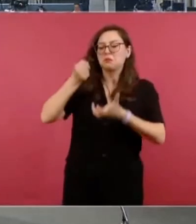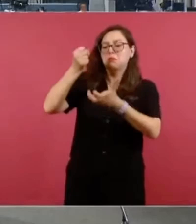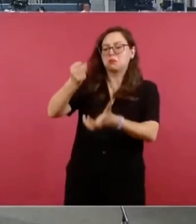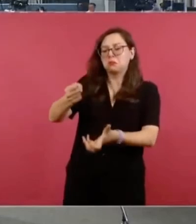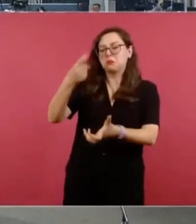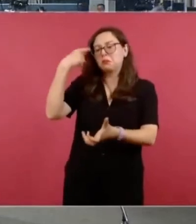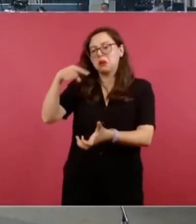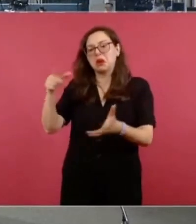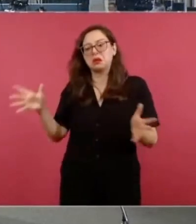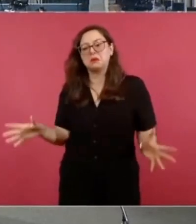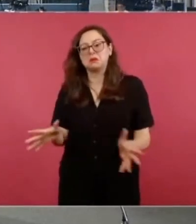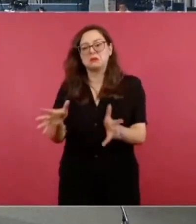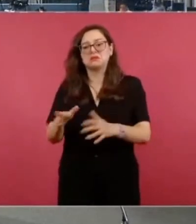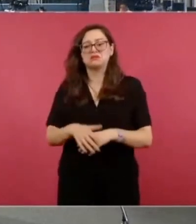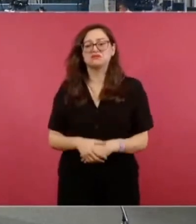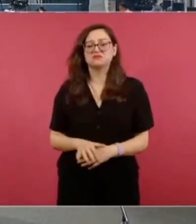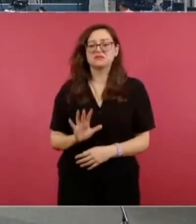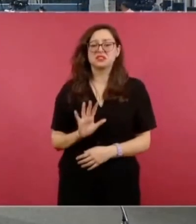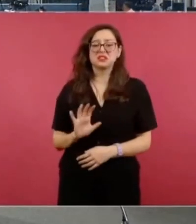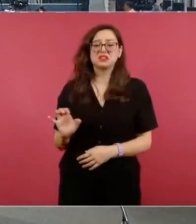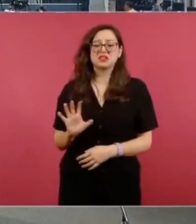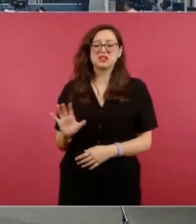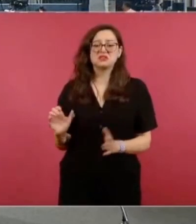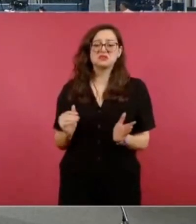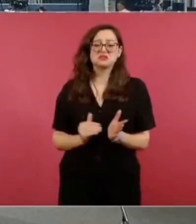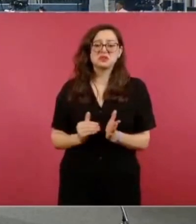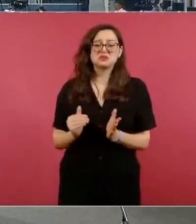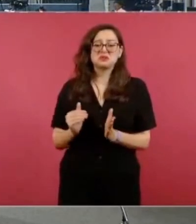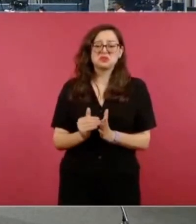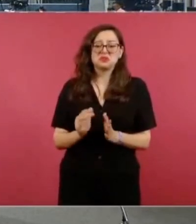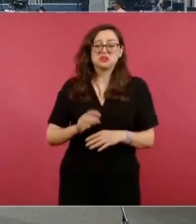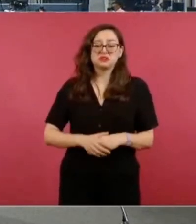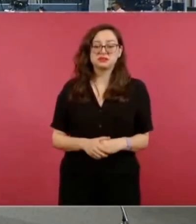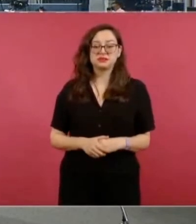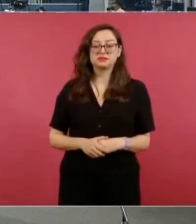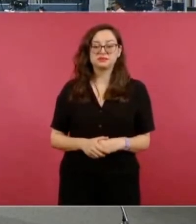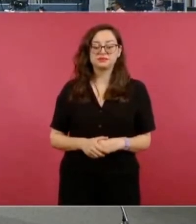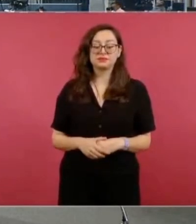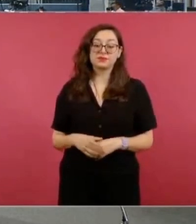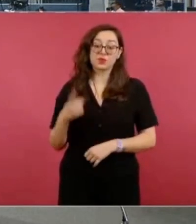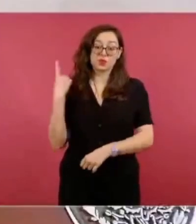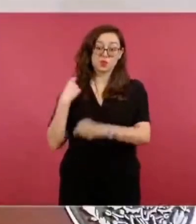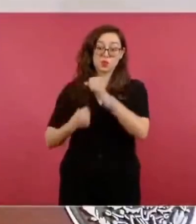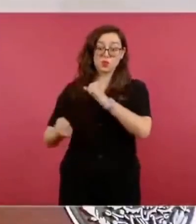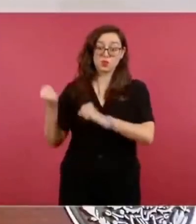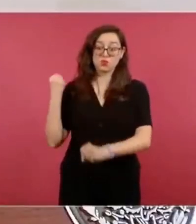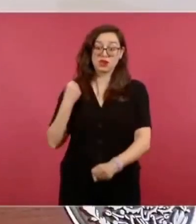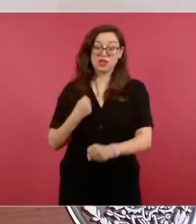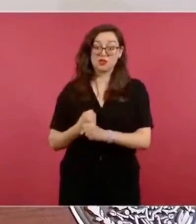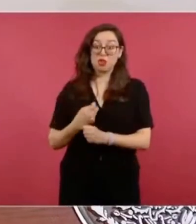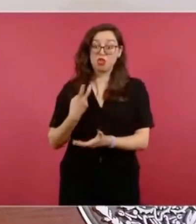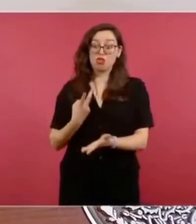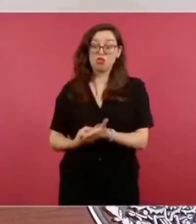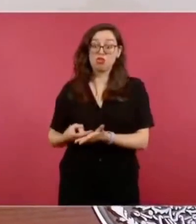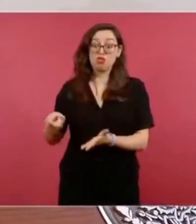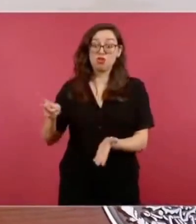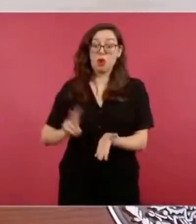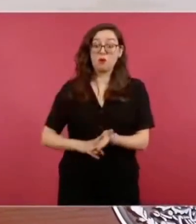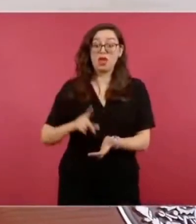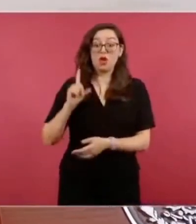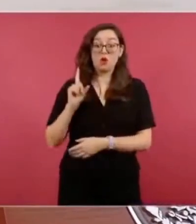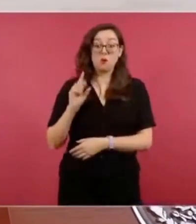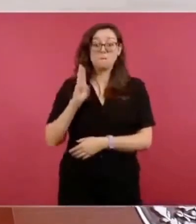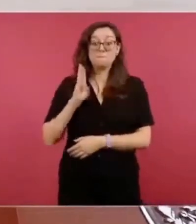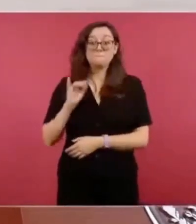El año pasado fue 1 billón, el doble. Eso no sucedía.